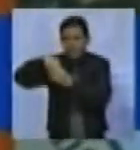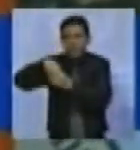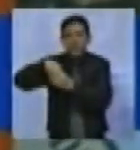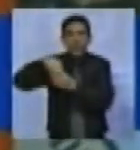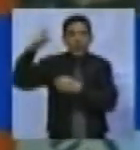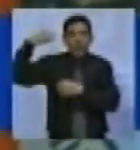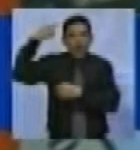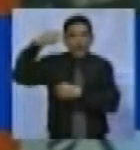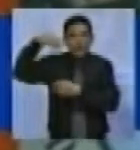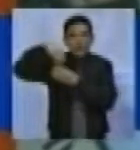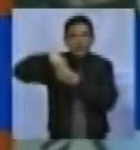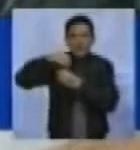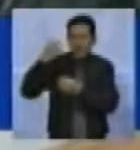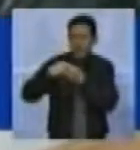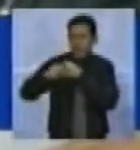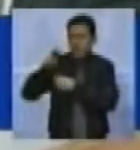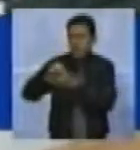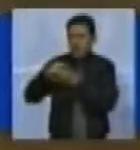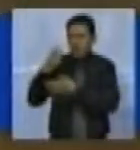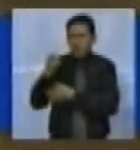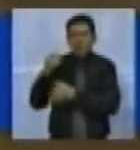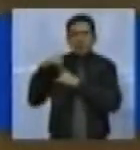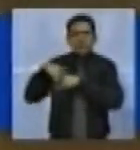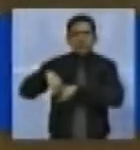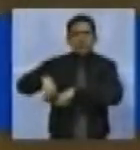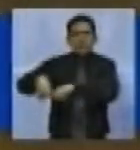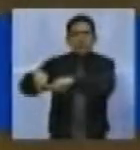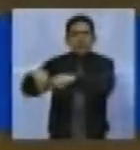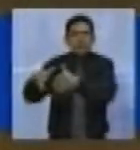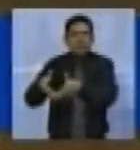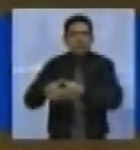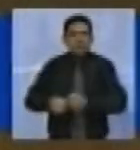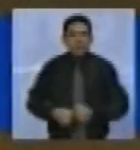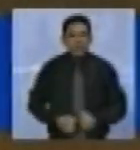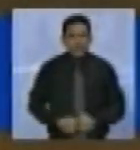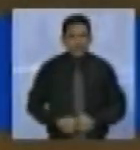en Londres desde el 2012, informó Melissa Herrera para RTU, el canal de las noticias.